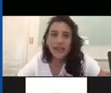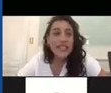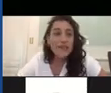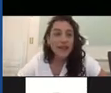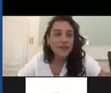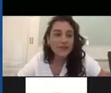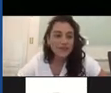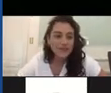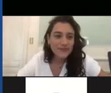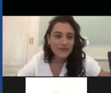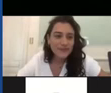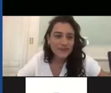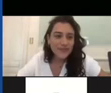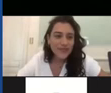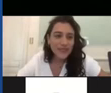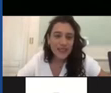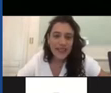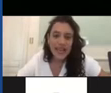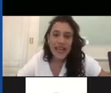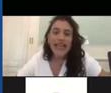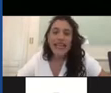Que si puedes repetir tu correo, Inés.